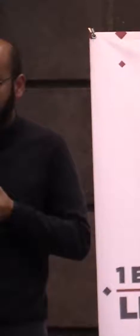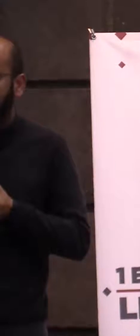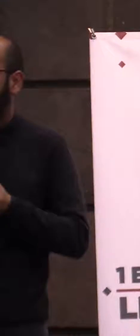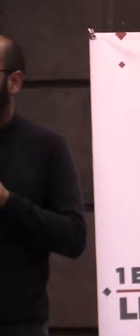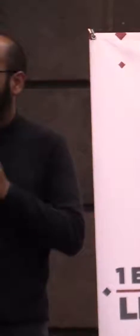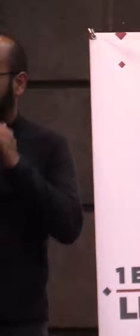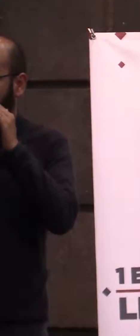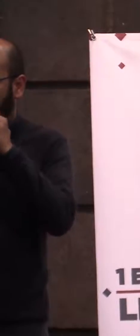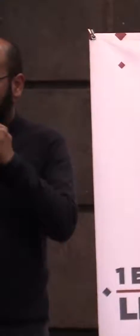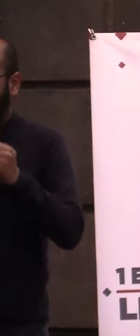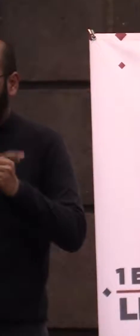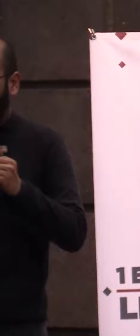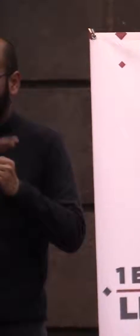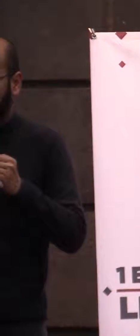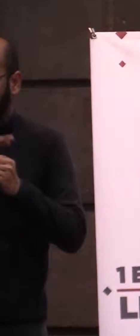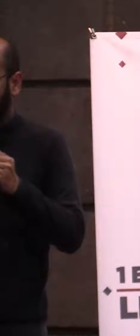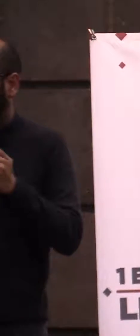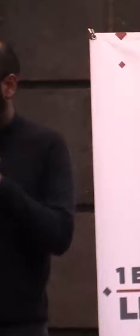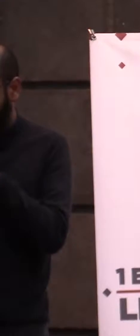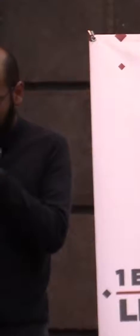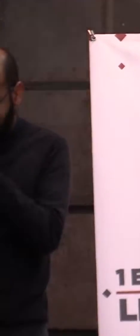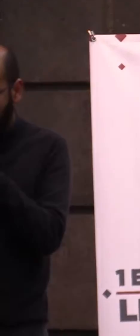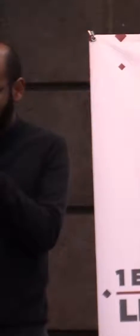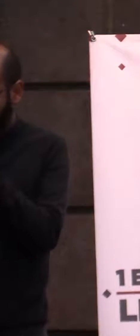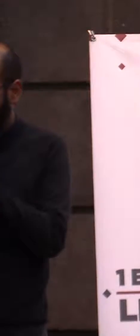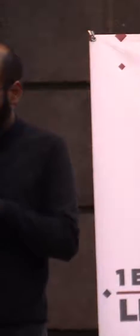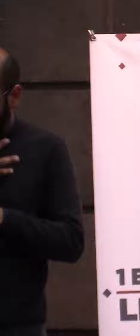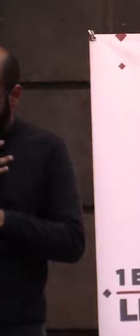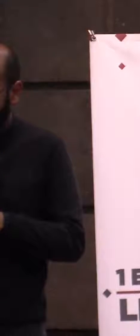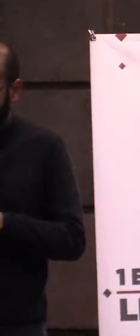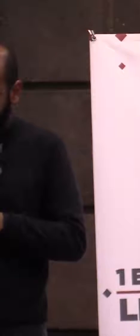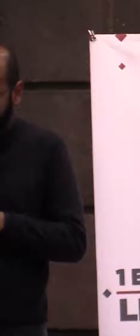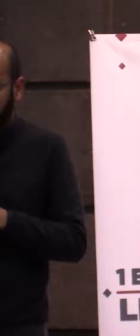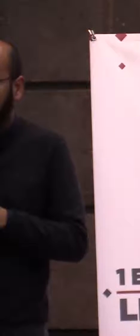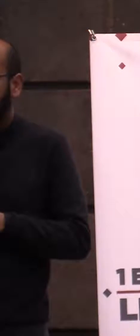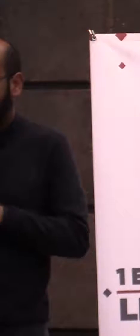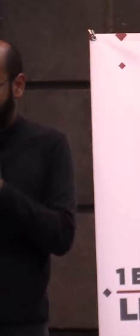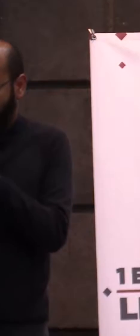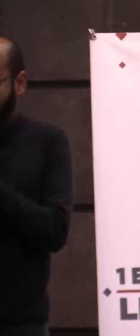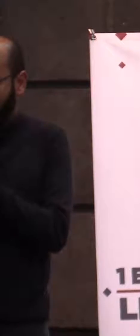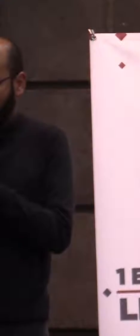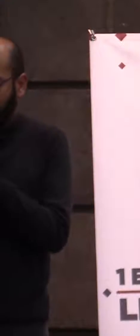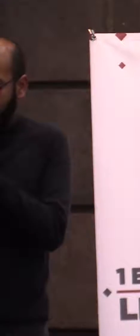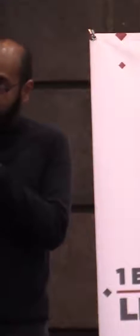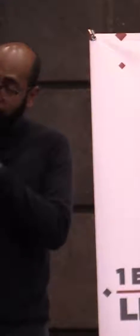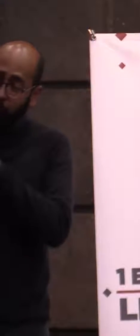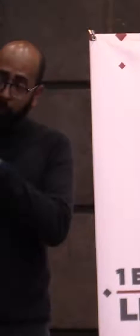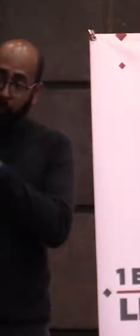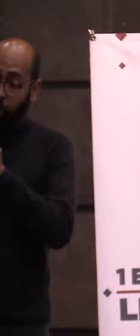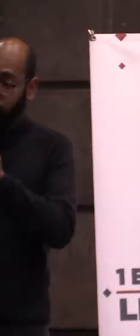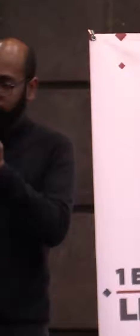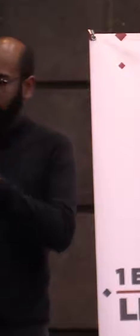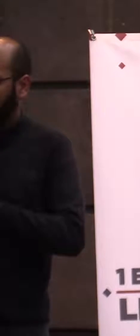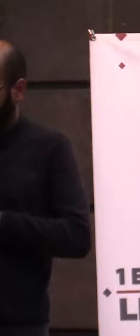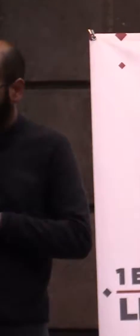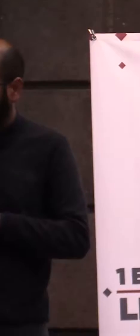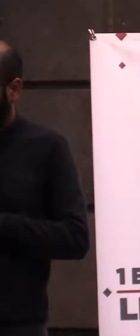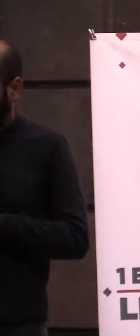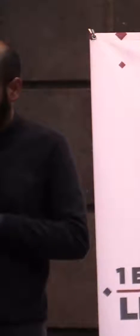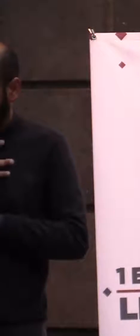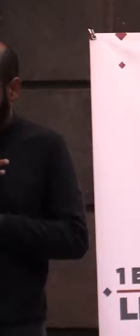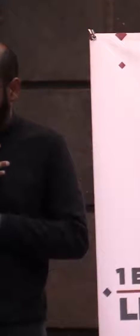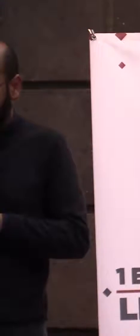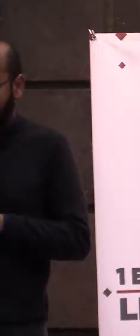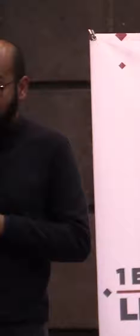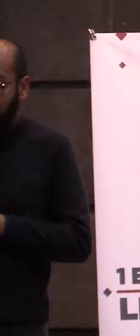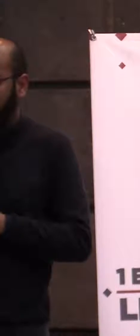dominio. Si bien esta figura jurídica ya existía desde el 2008, pero